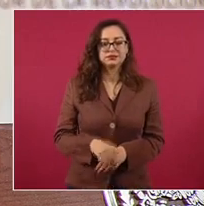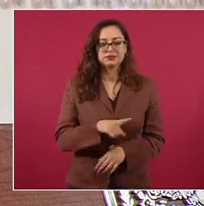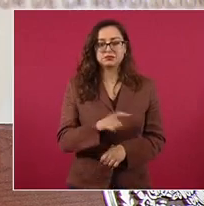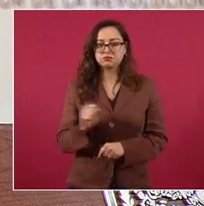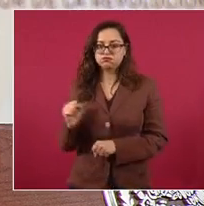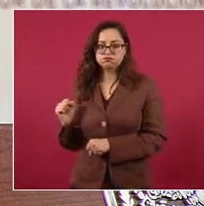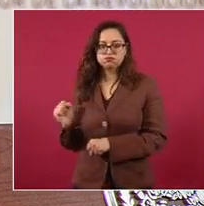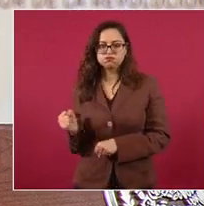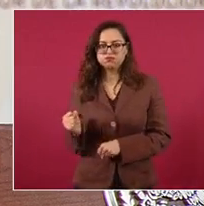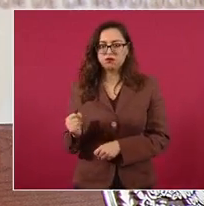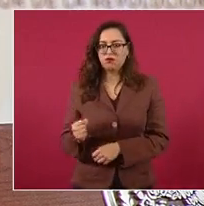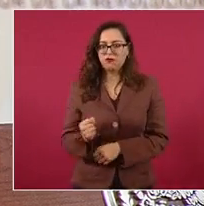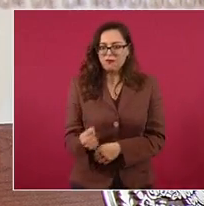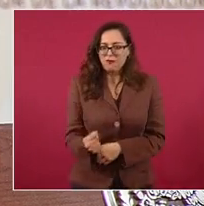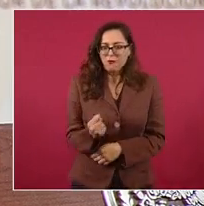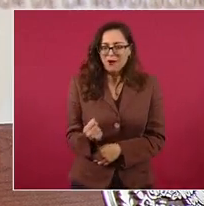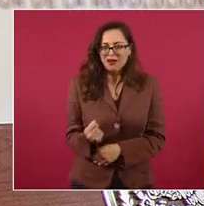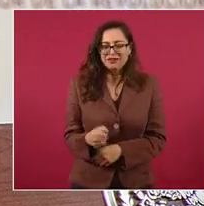cañonero. Y